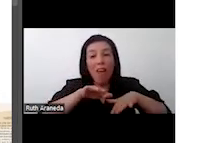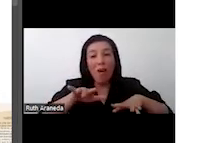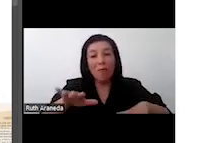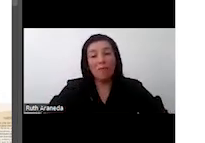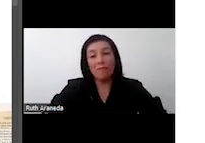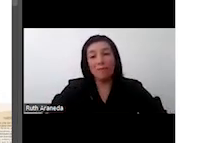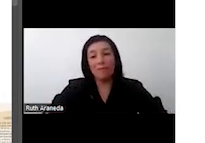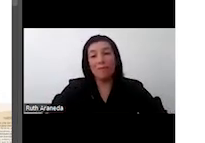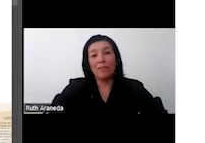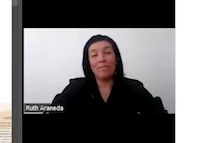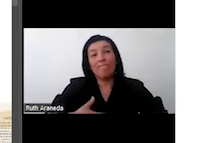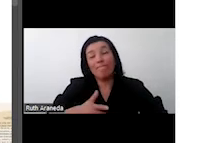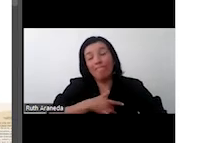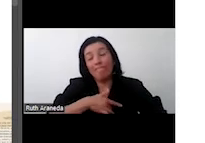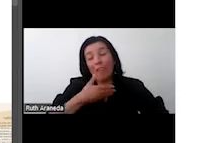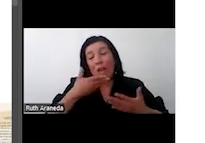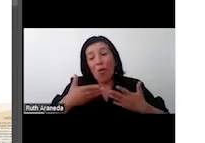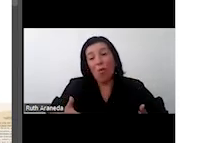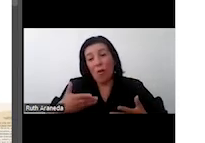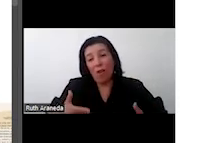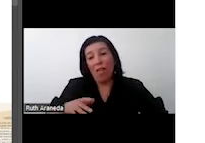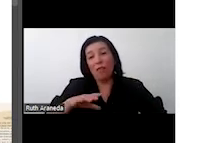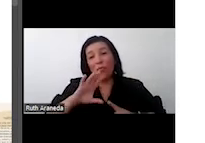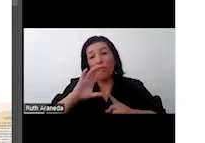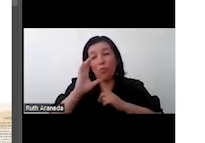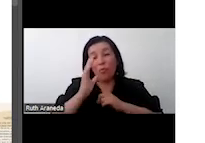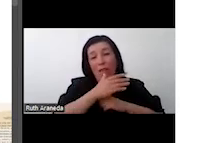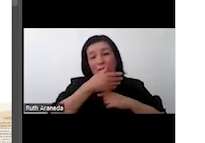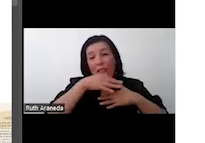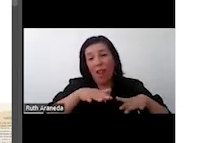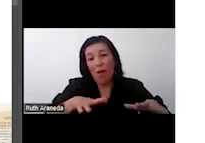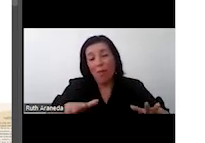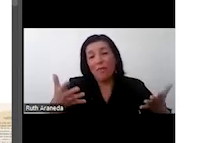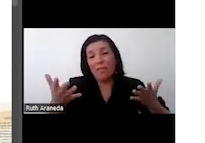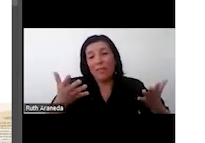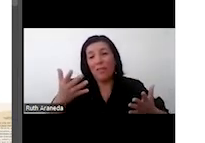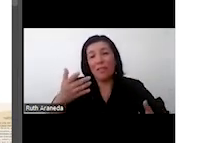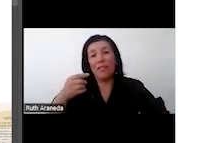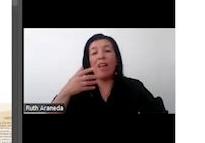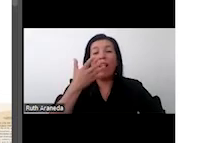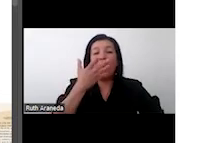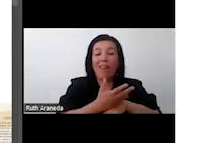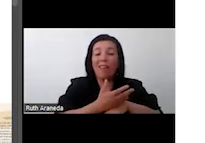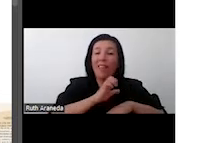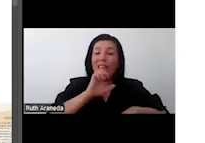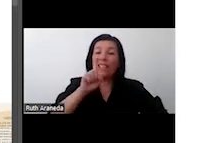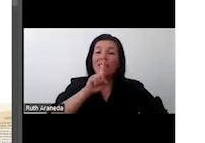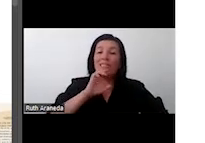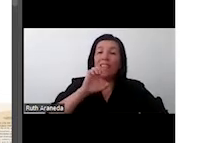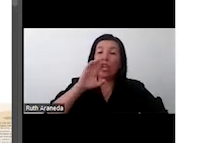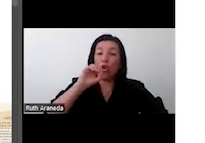existe una cultura en torno al agua donde prácticamente que o son los esteros o es el río el lugar